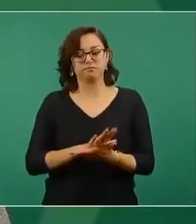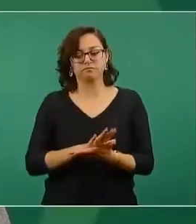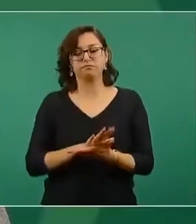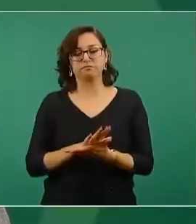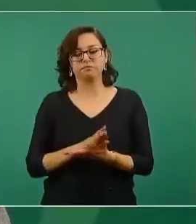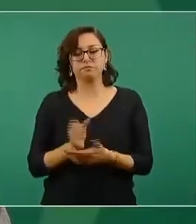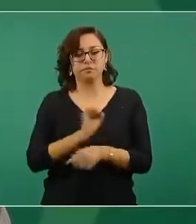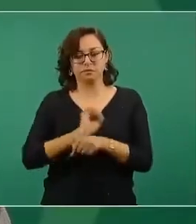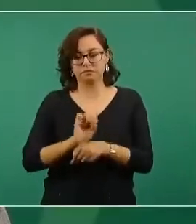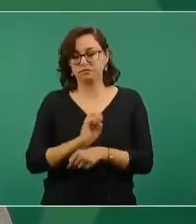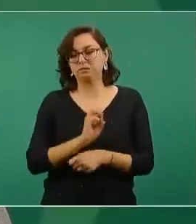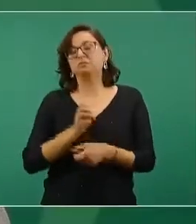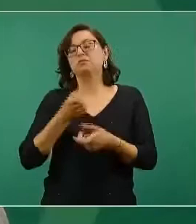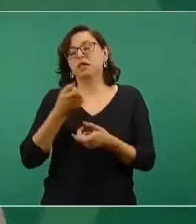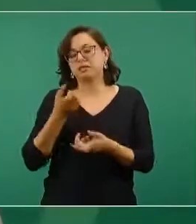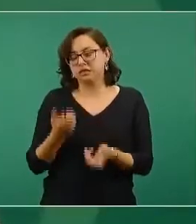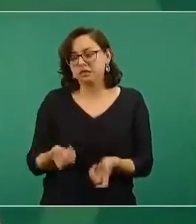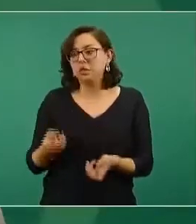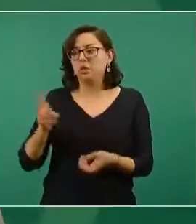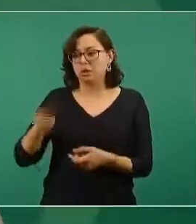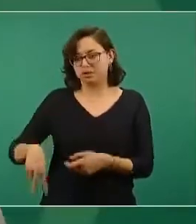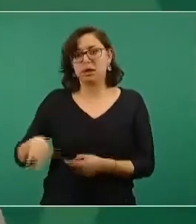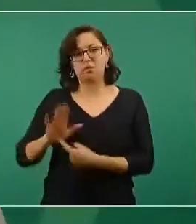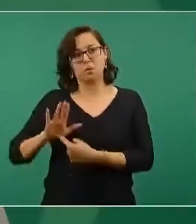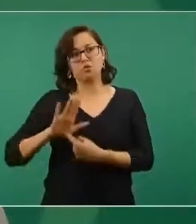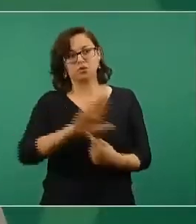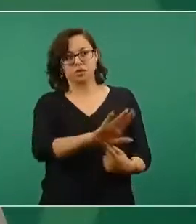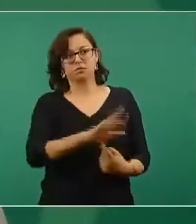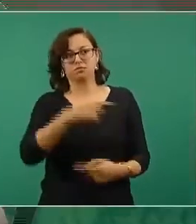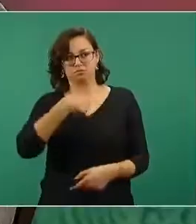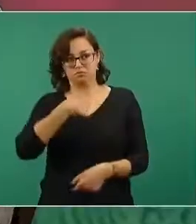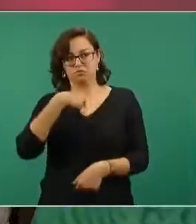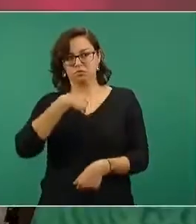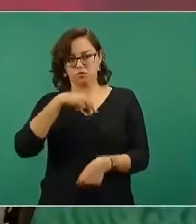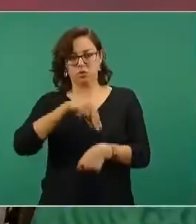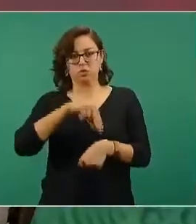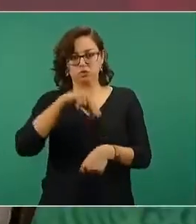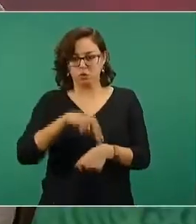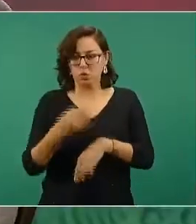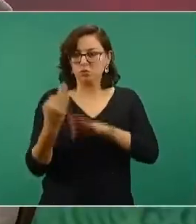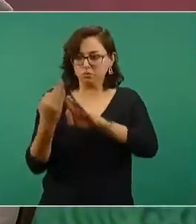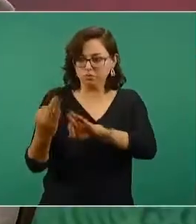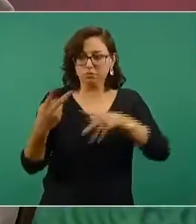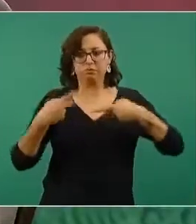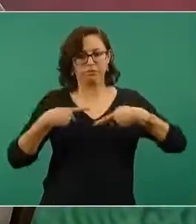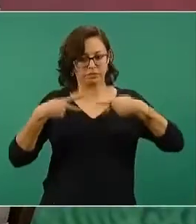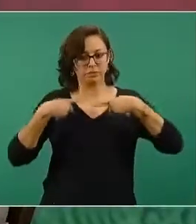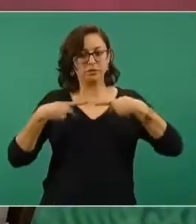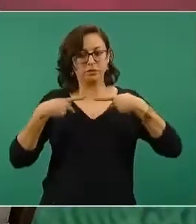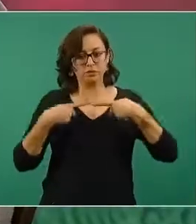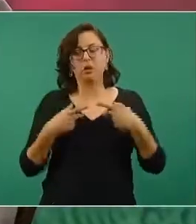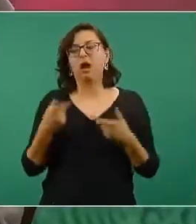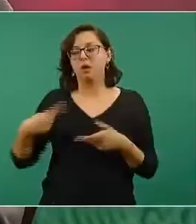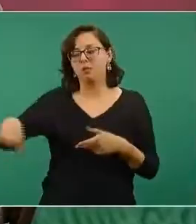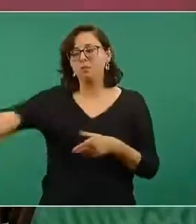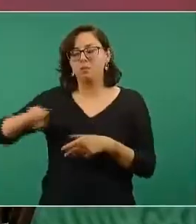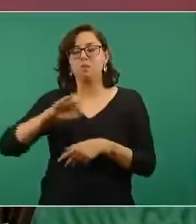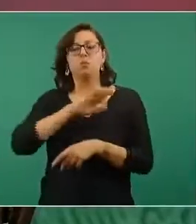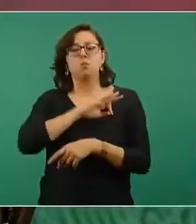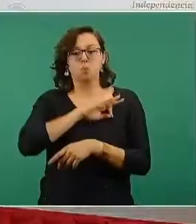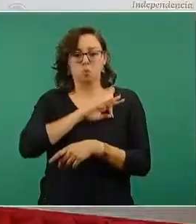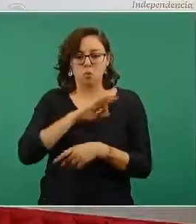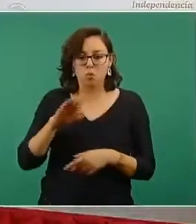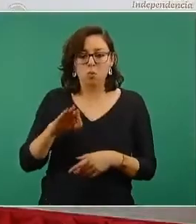manera sencilla puedan corroborar que son personal de salud que tiene atención a pacientes para que puedan de